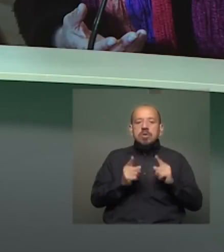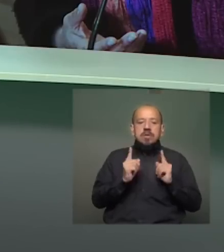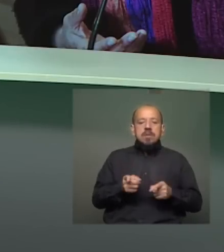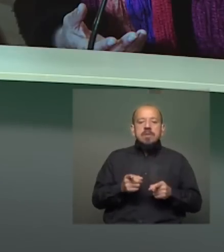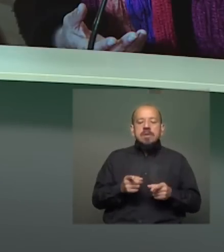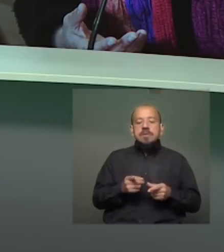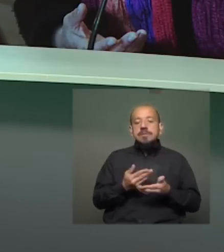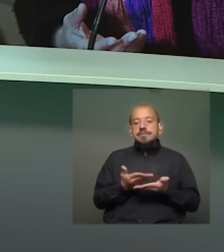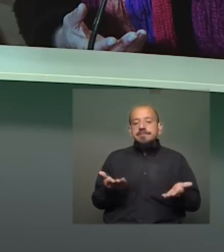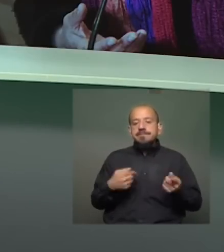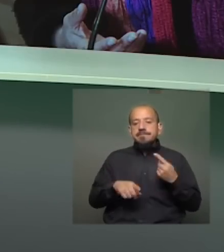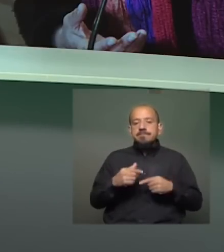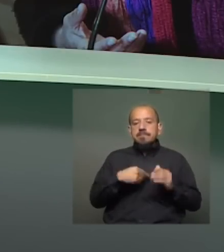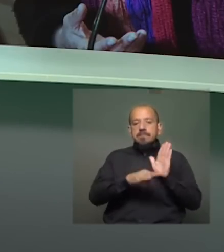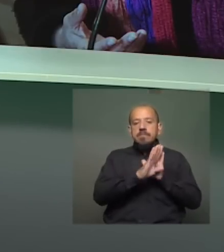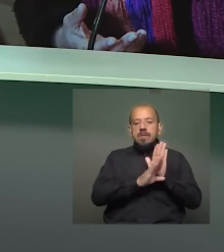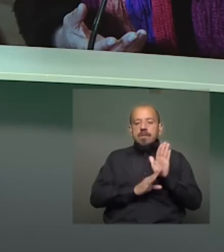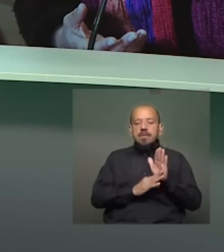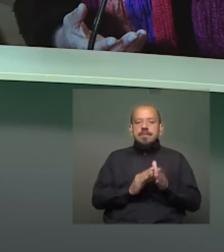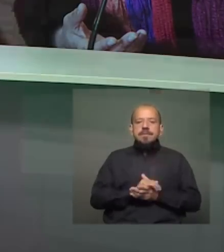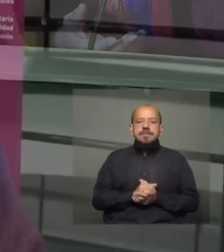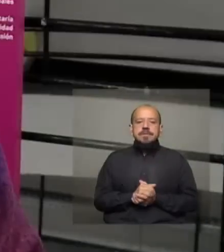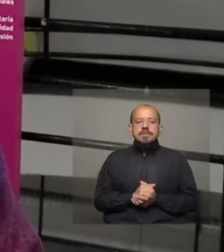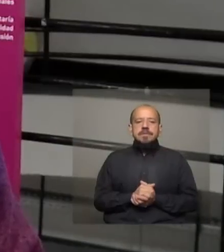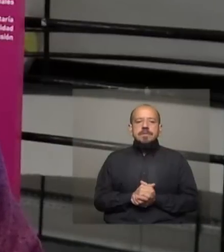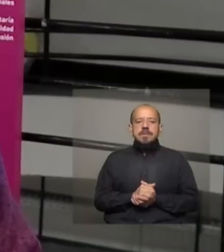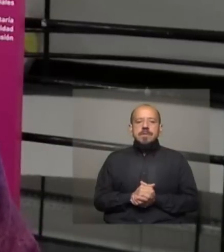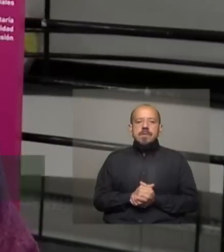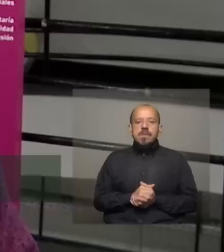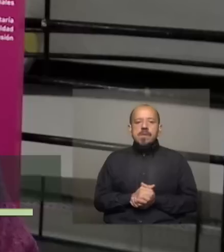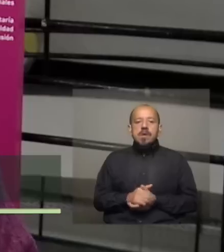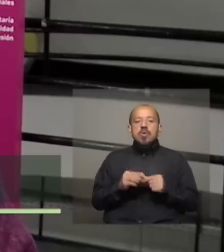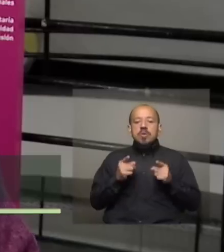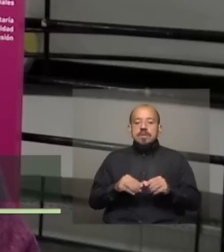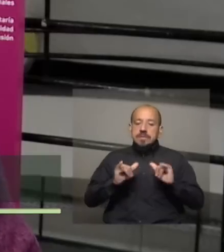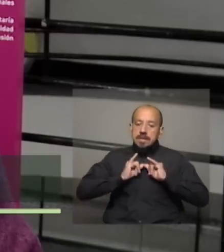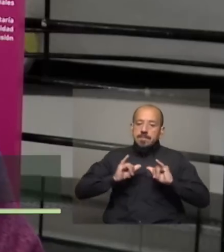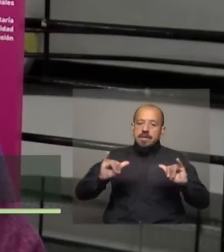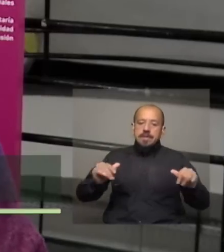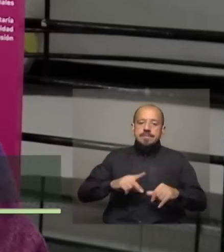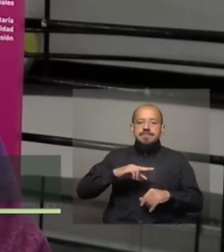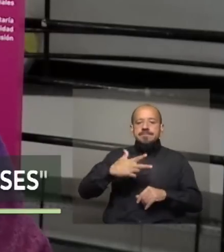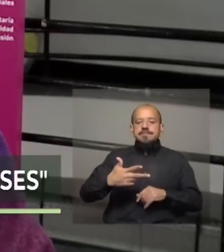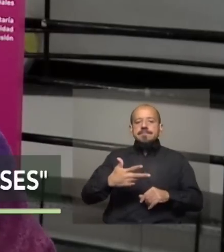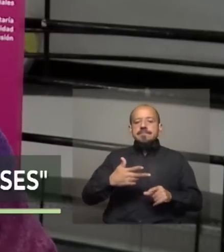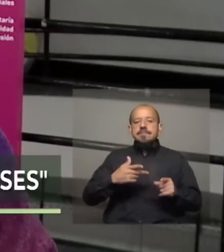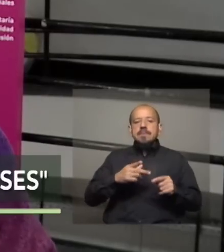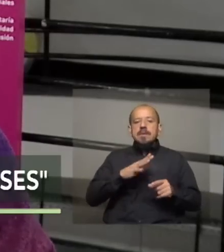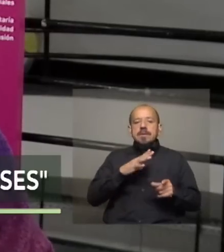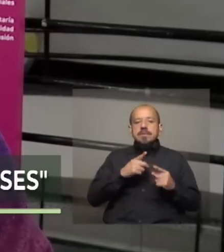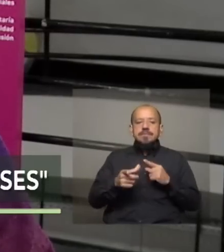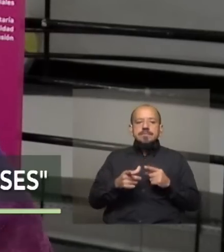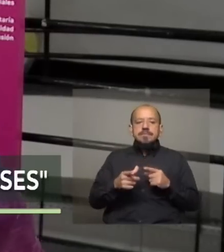la actualización del protocolo de actuación con esa campaña se triplicaron la cantidad de reportes recibidos